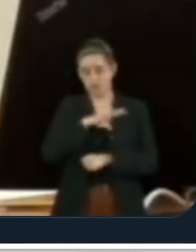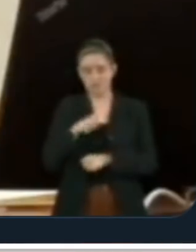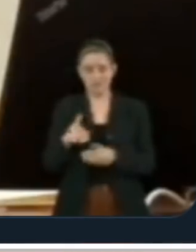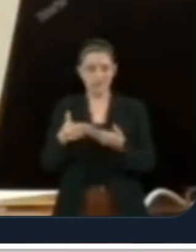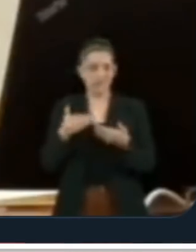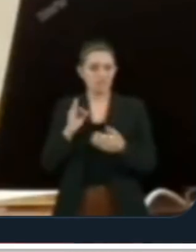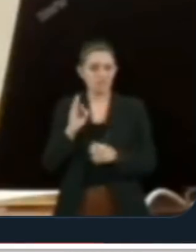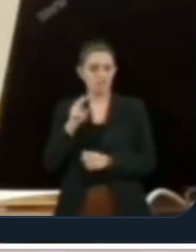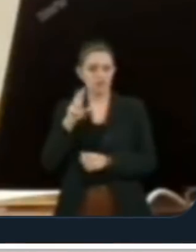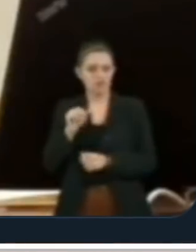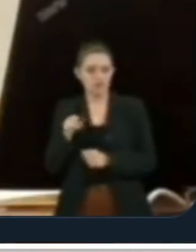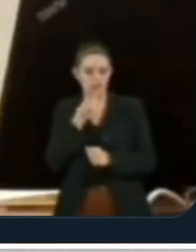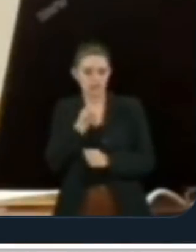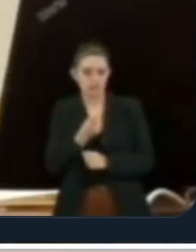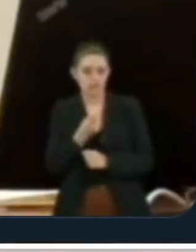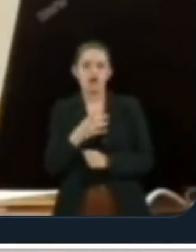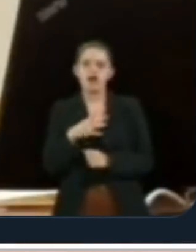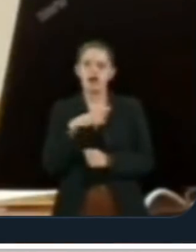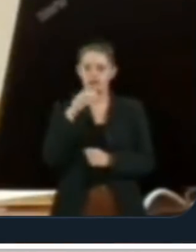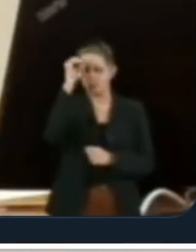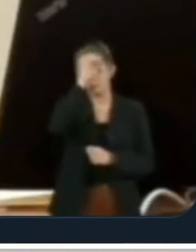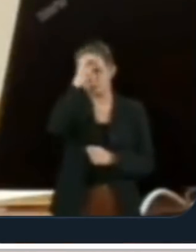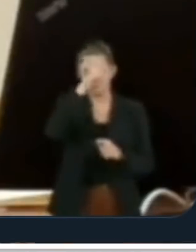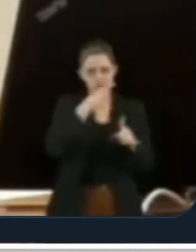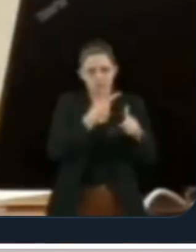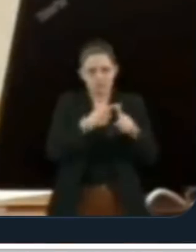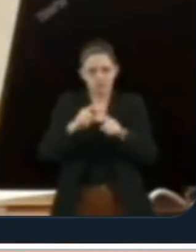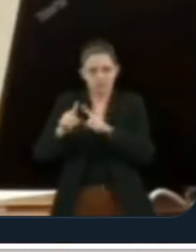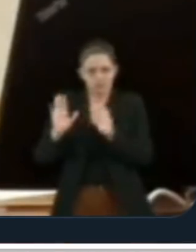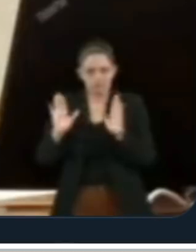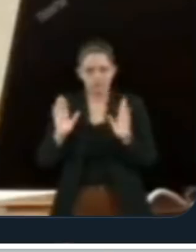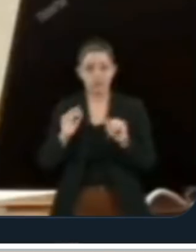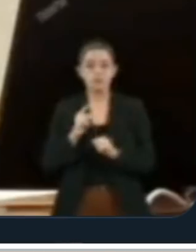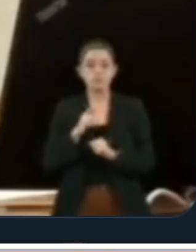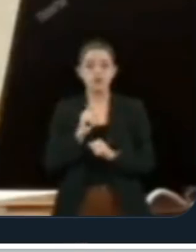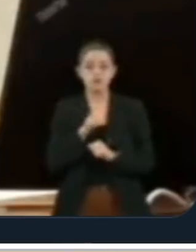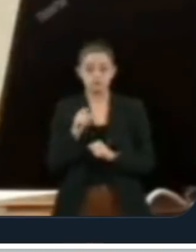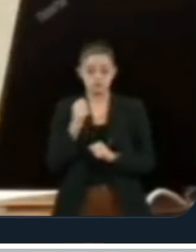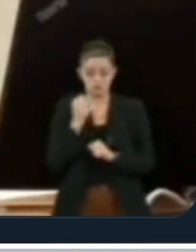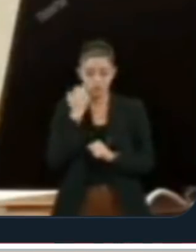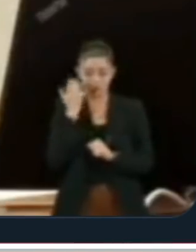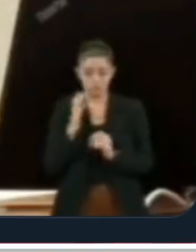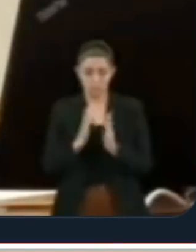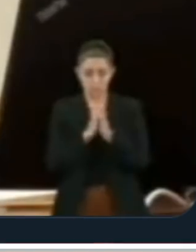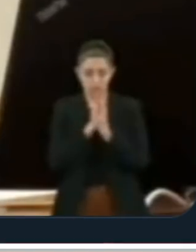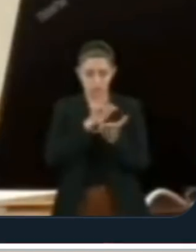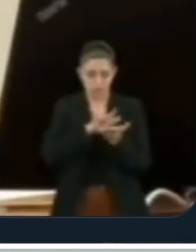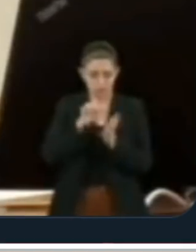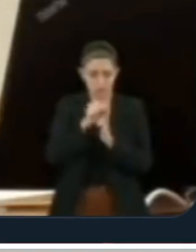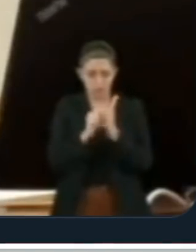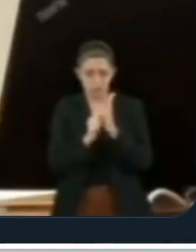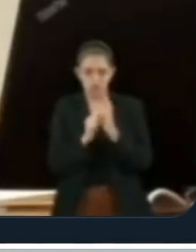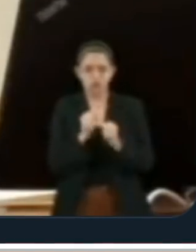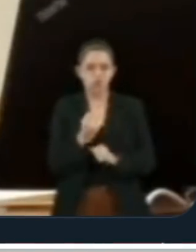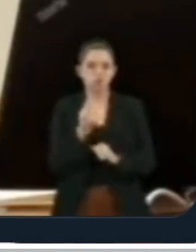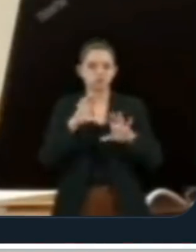consejera Favela, a pesar de nuestra pluralidad de puntos de vista, cuando se trata de compromiso democrático, trabaja como